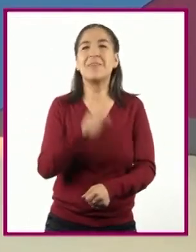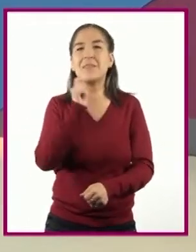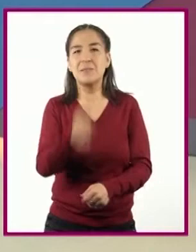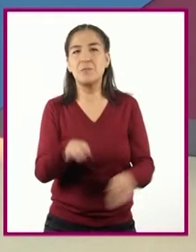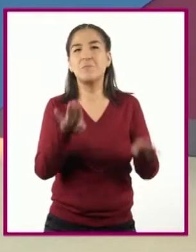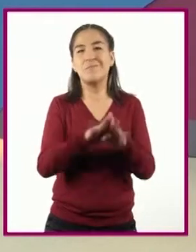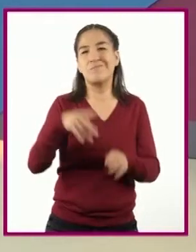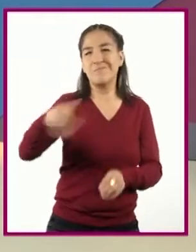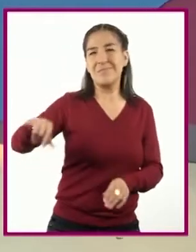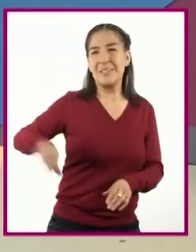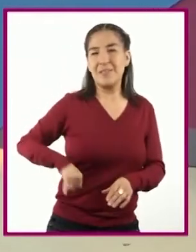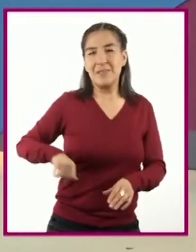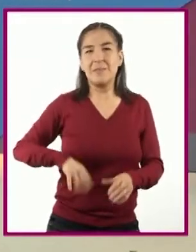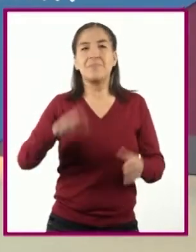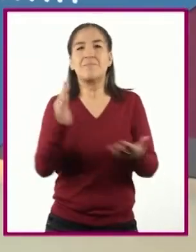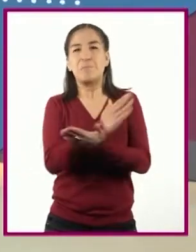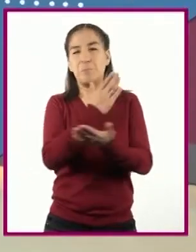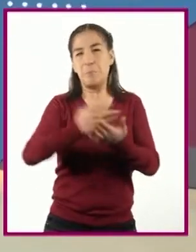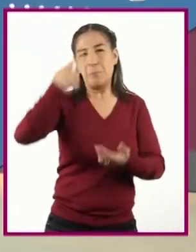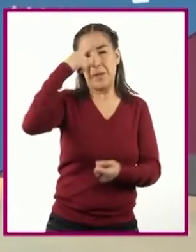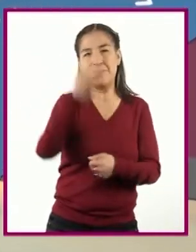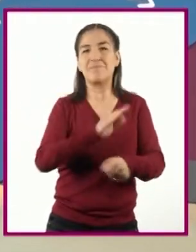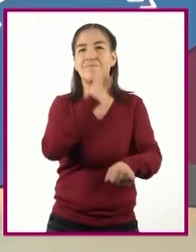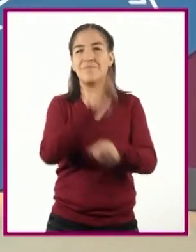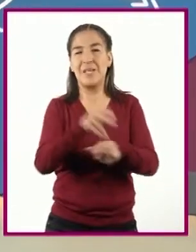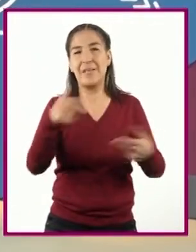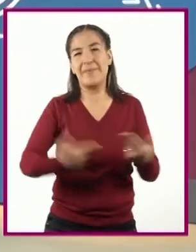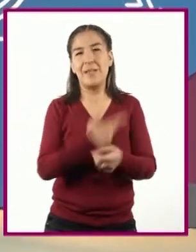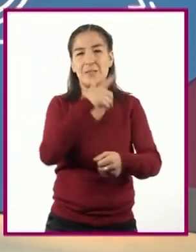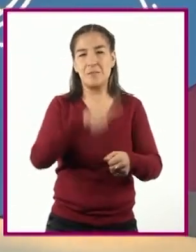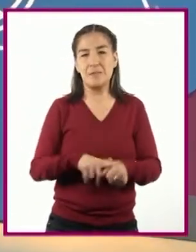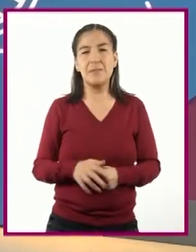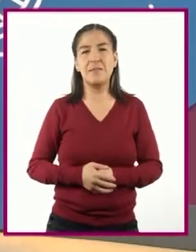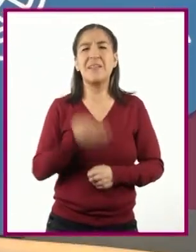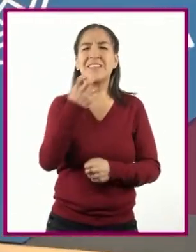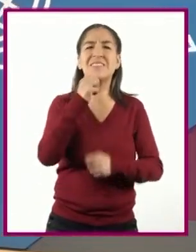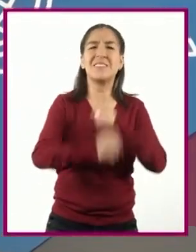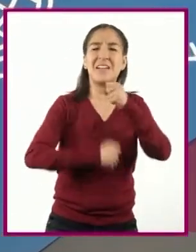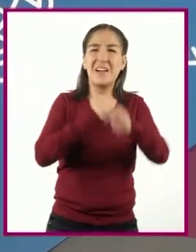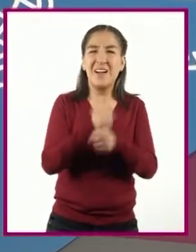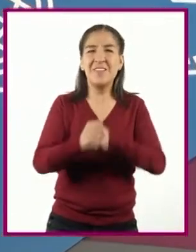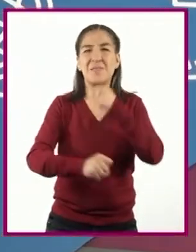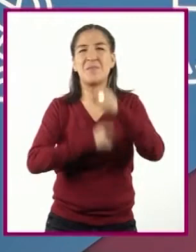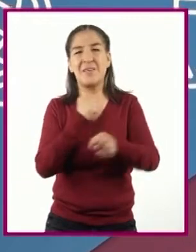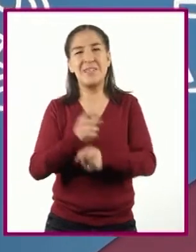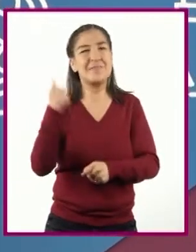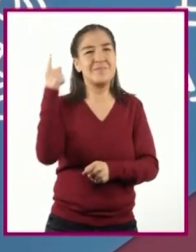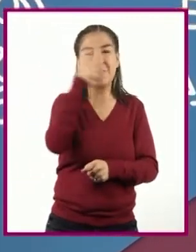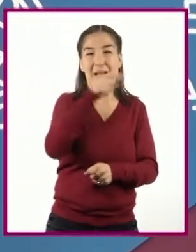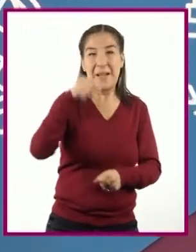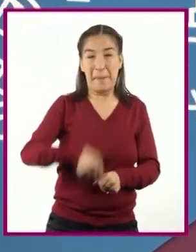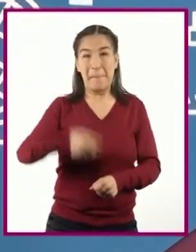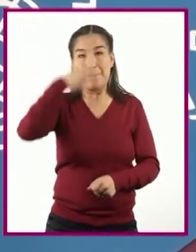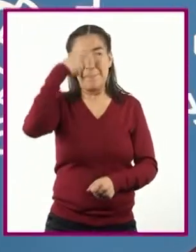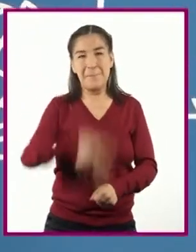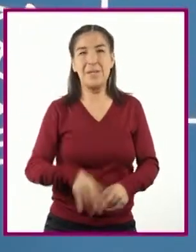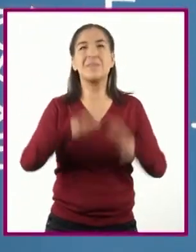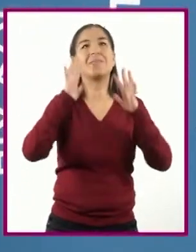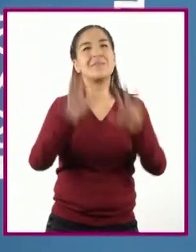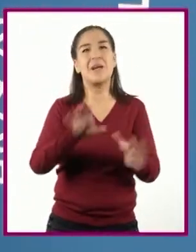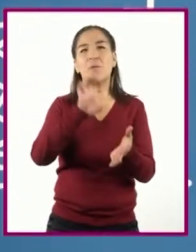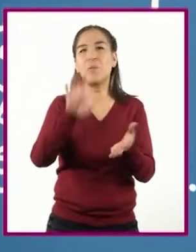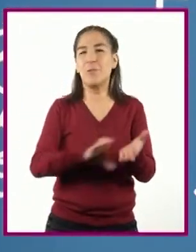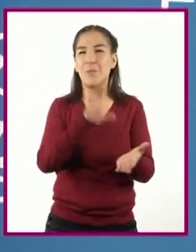lado sus intereses en aras de la defensa nacional. Fueron años decisivos en que México, recién salido de la